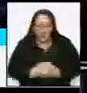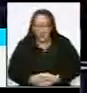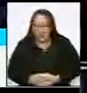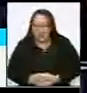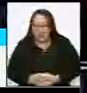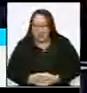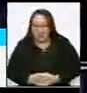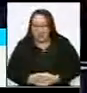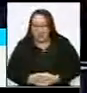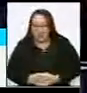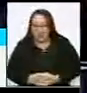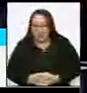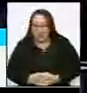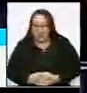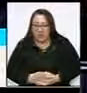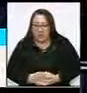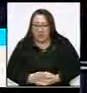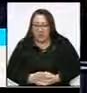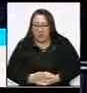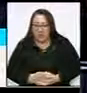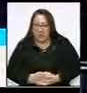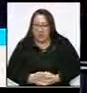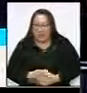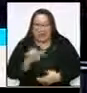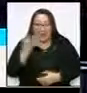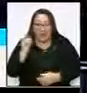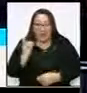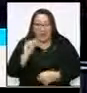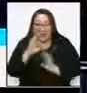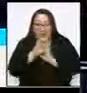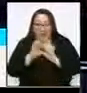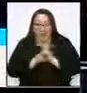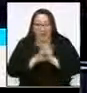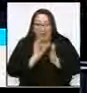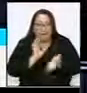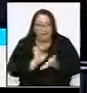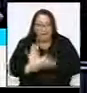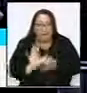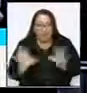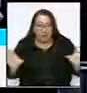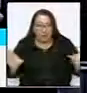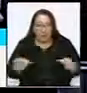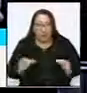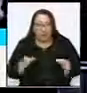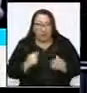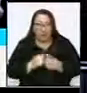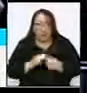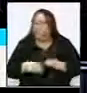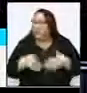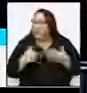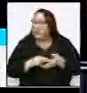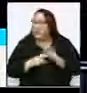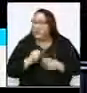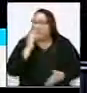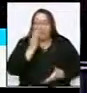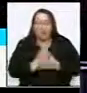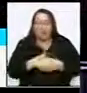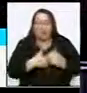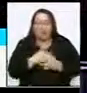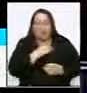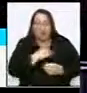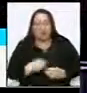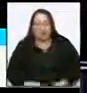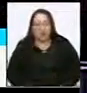La teoría constitucional se basa en la teoría de los frenos y contrapesos. Ante la posibilidad de la censura